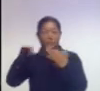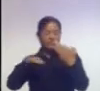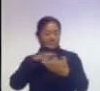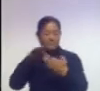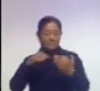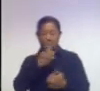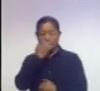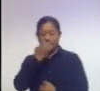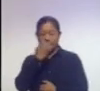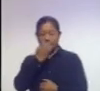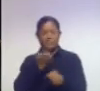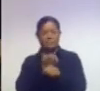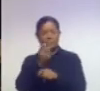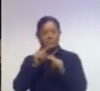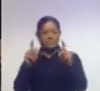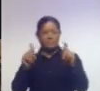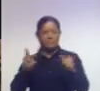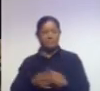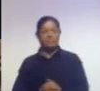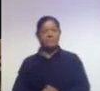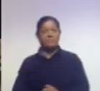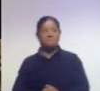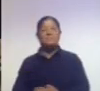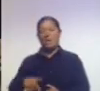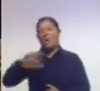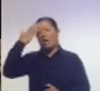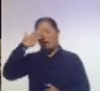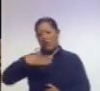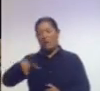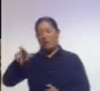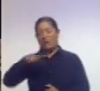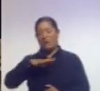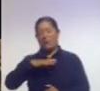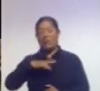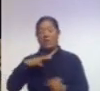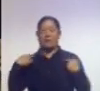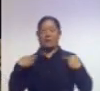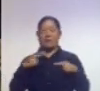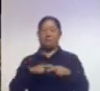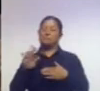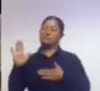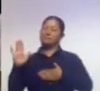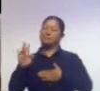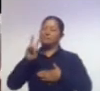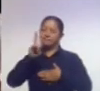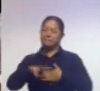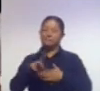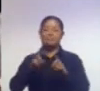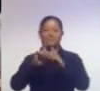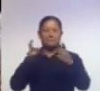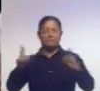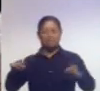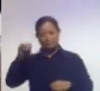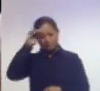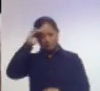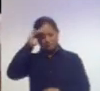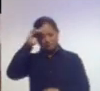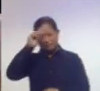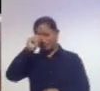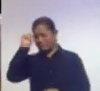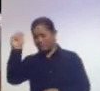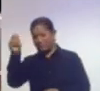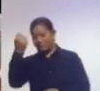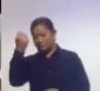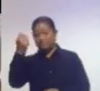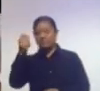educativas en el estado de Tlaxcala, que ya sabemos que cuenta con profesores muy comprometidos que desarrollan el pensamiento tecnológico y